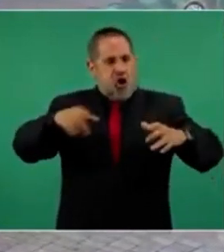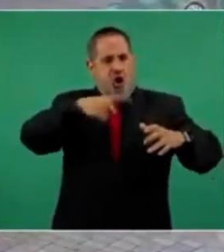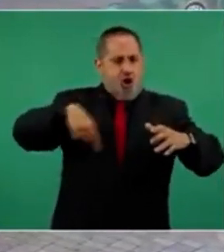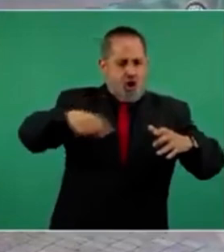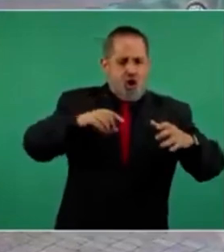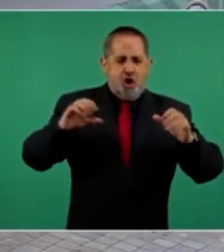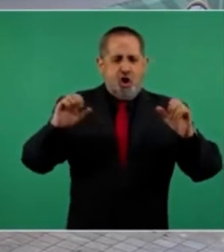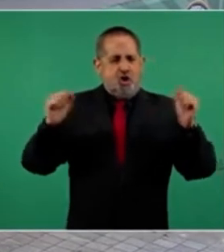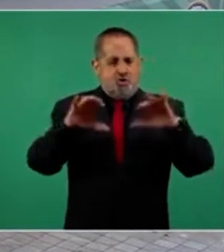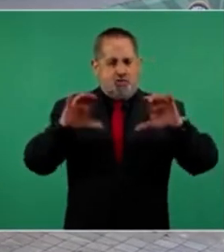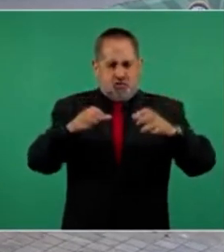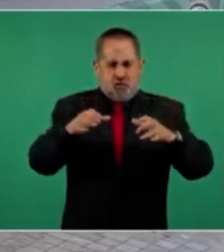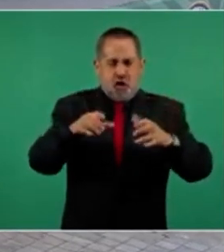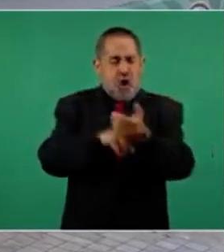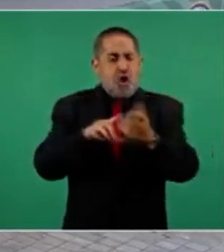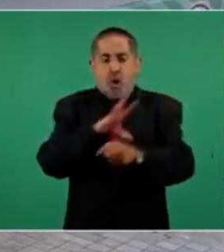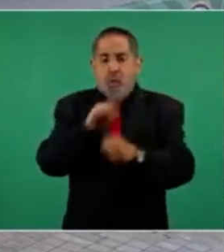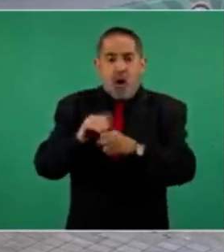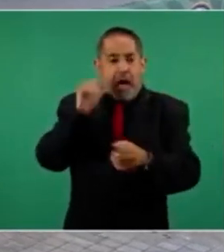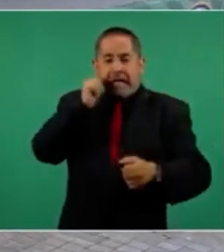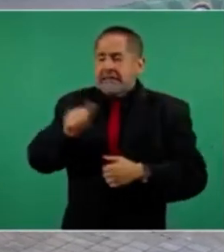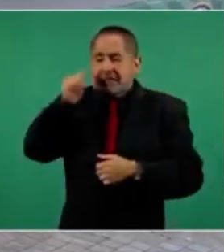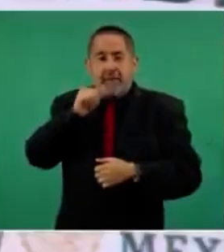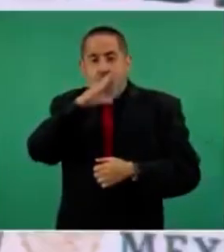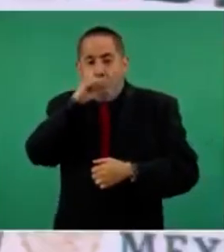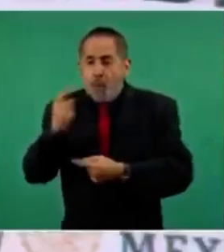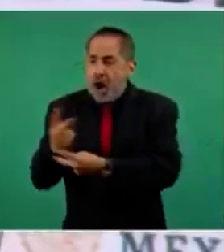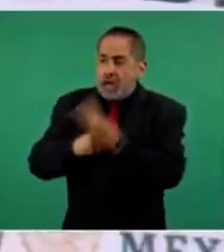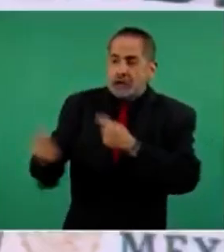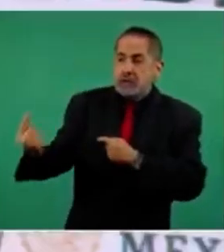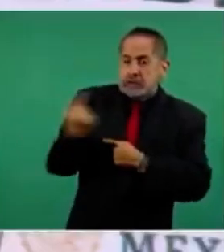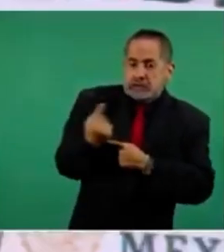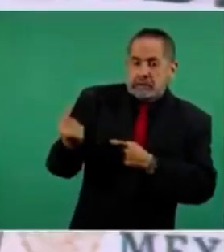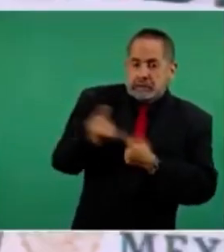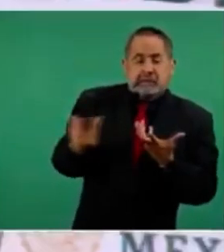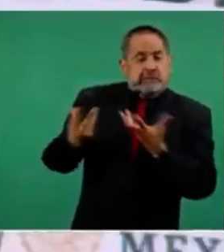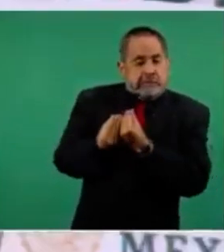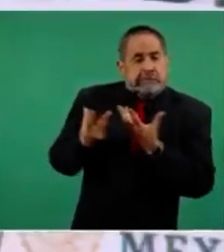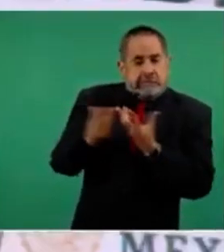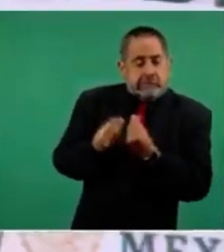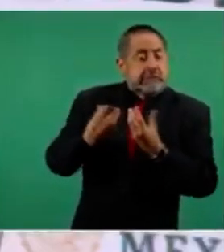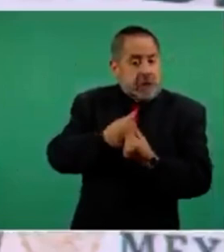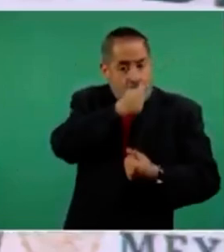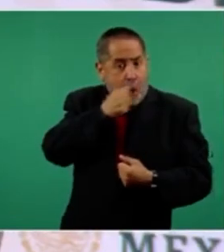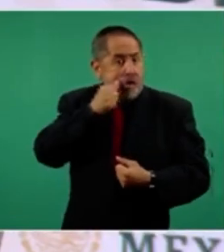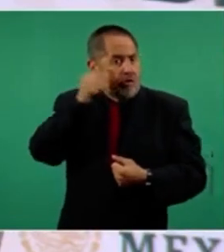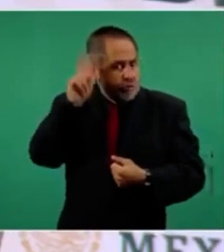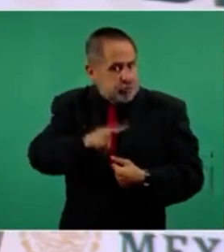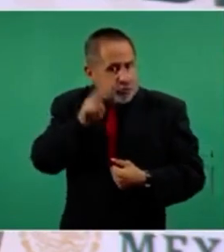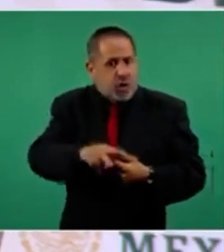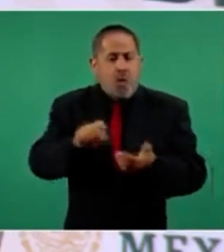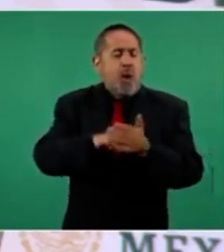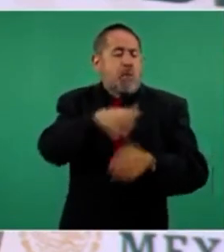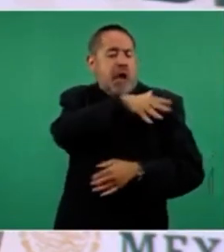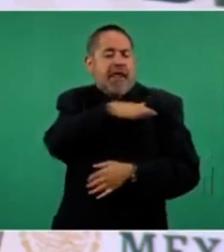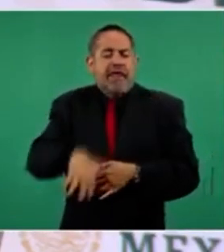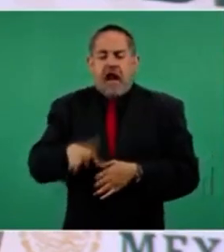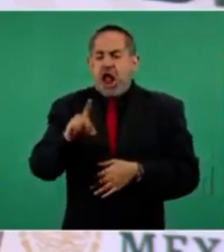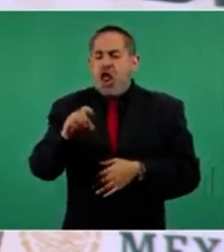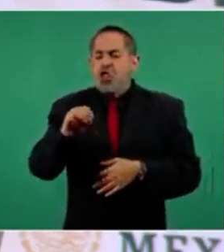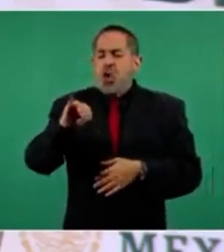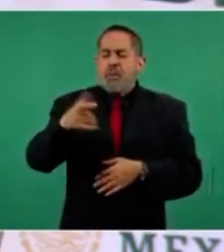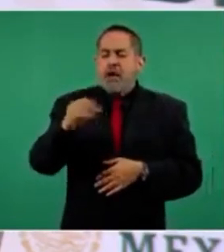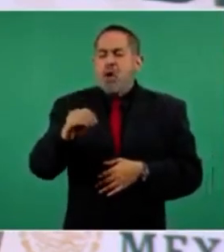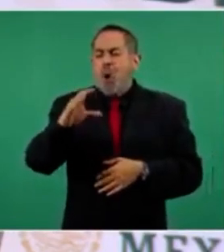lado de Juárez, hubo siempre cubanos. Elogian su obra magnífica compatriotas prominentes como el general Domingo Boicuría